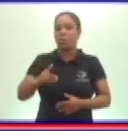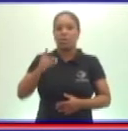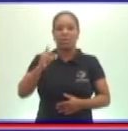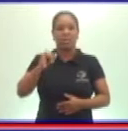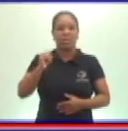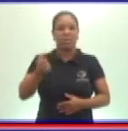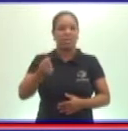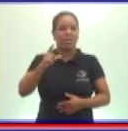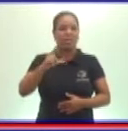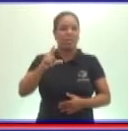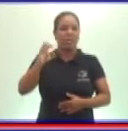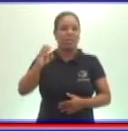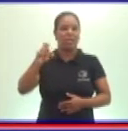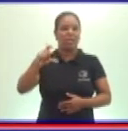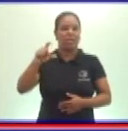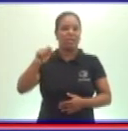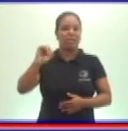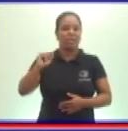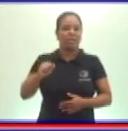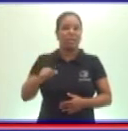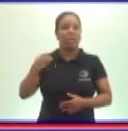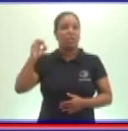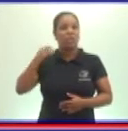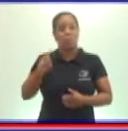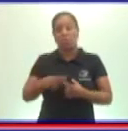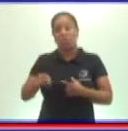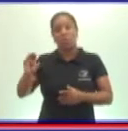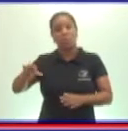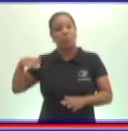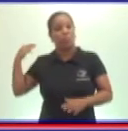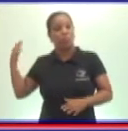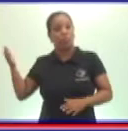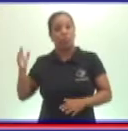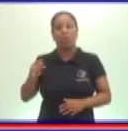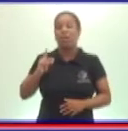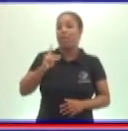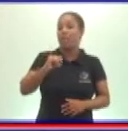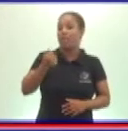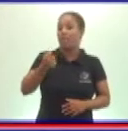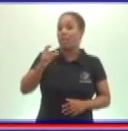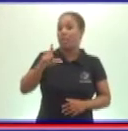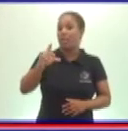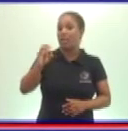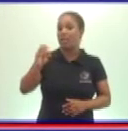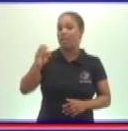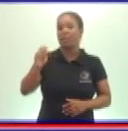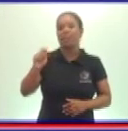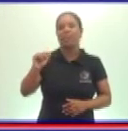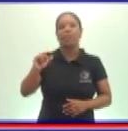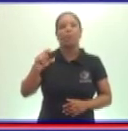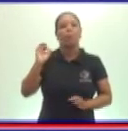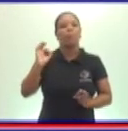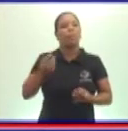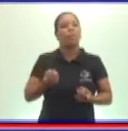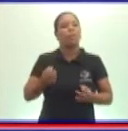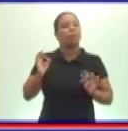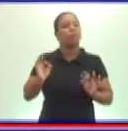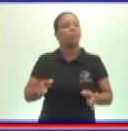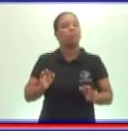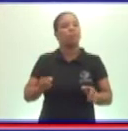una lógica por encima o fuera de la dialéctica, pero utilizaremos siempre ese recurso dialéctico para expresar nuestro